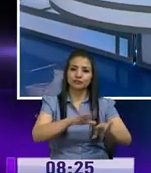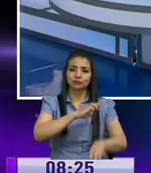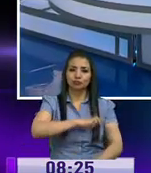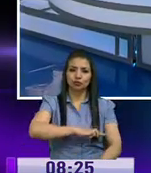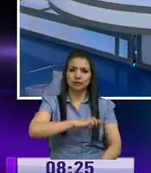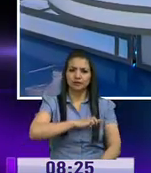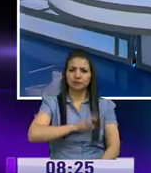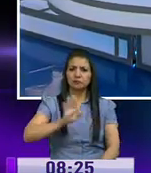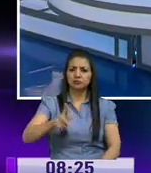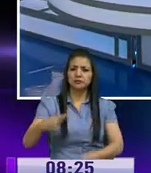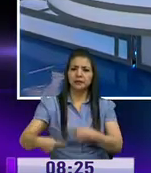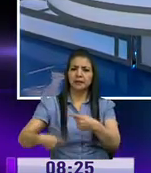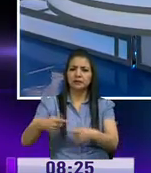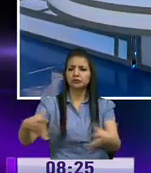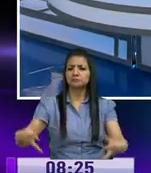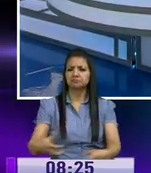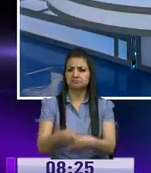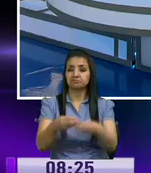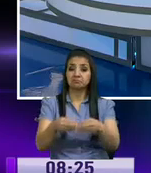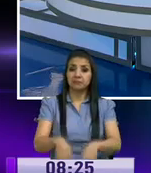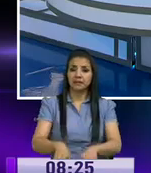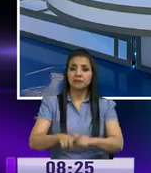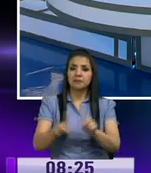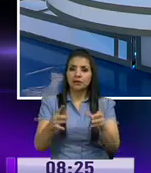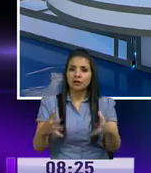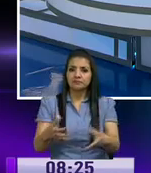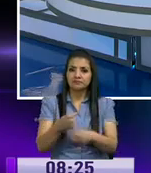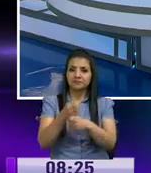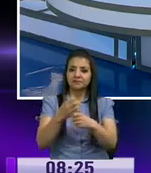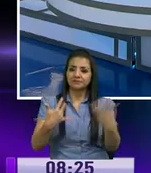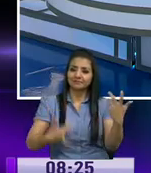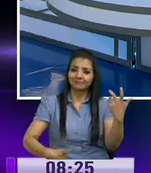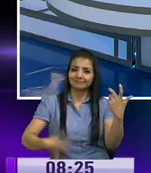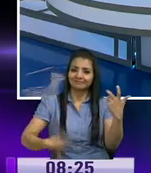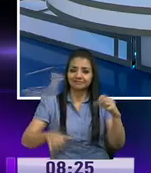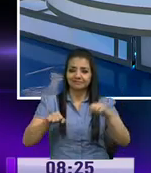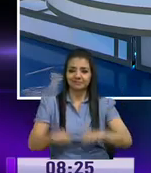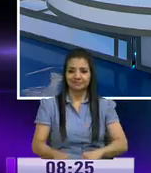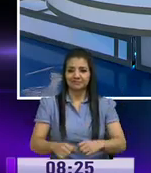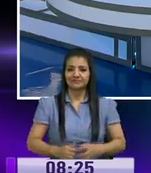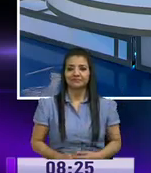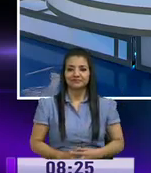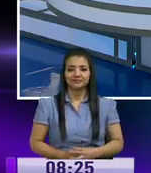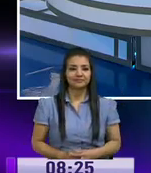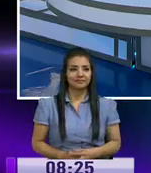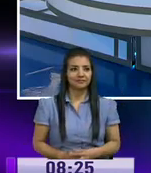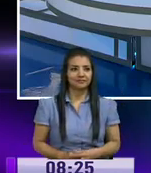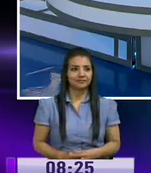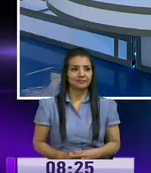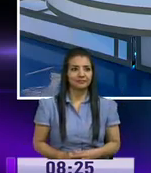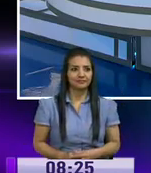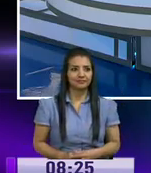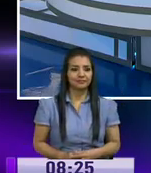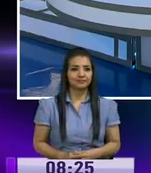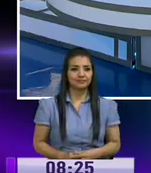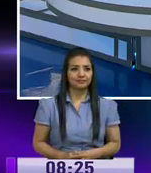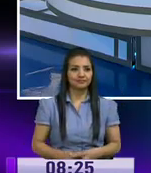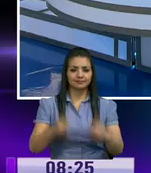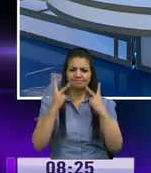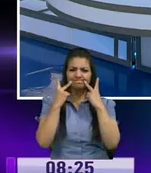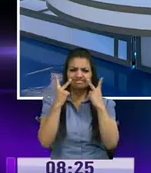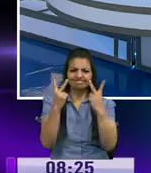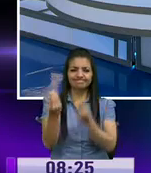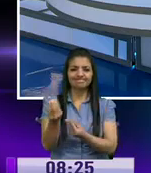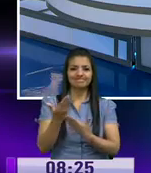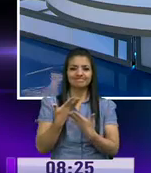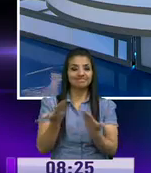tradición que se ha ido perdiendo, ¿no? Pero las ¿qué serenatas? Es, así es, estas serenatas quiteñas. Vamos a ver entonces, ¿qué nos cuenta